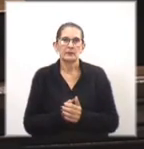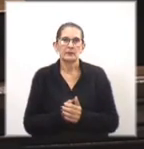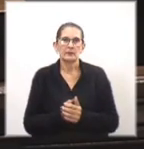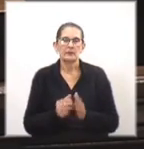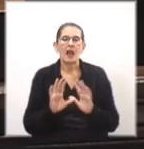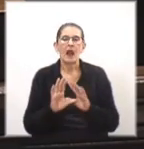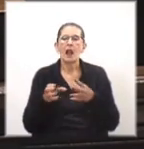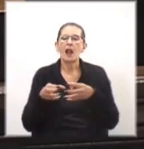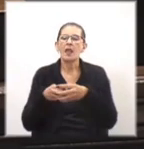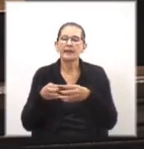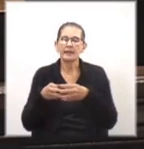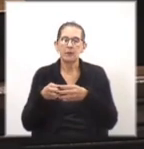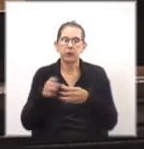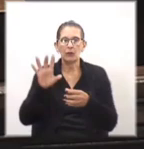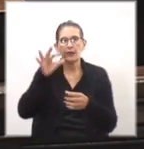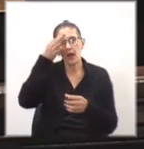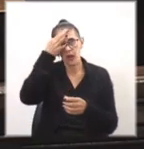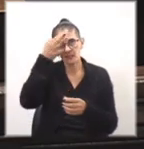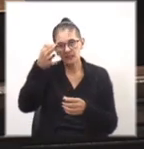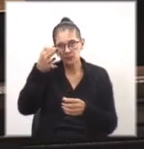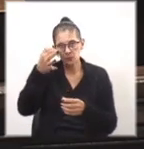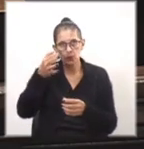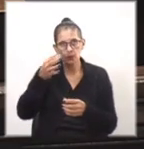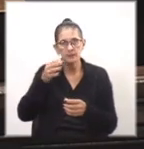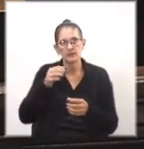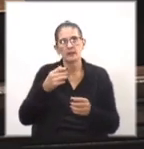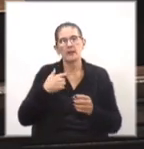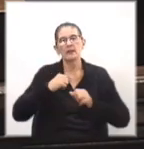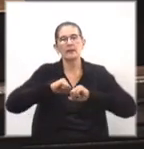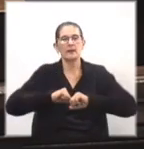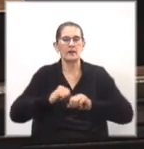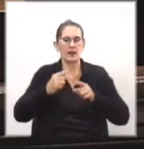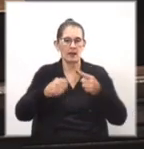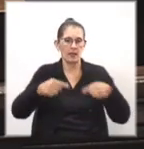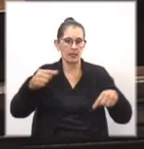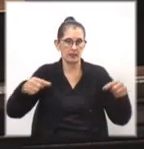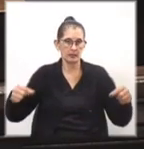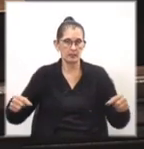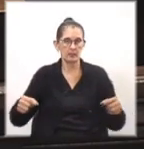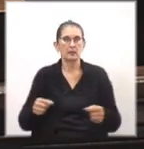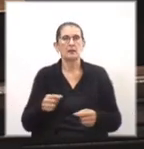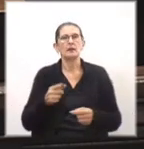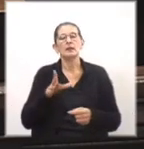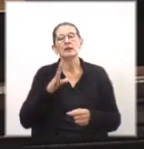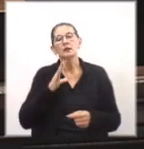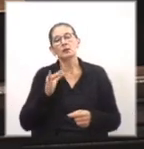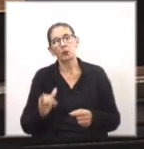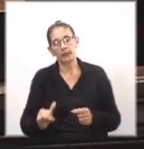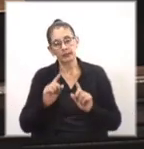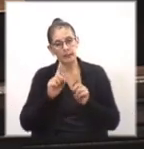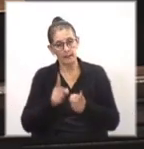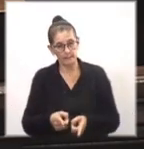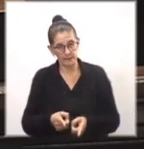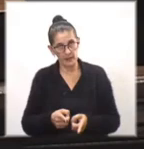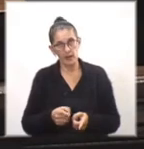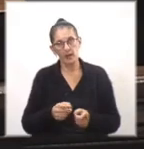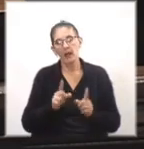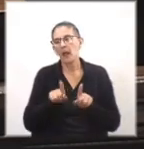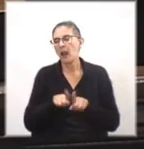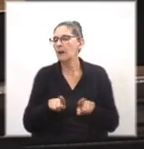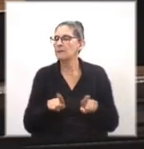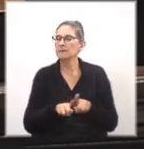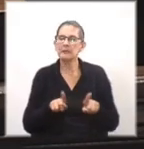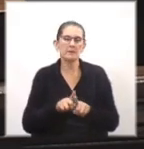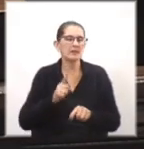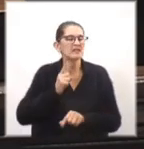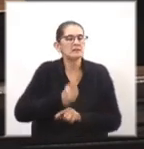equipo de asesores de nuestras bancadas, que tuvieron también la misma